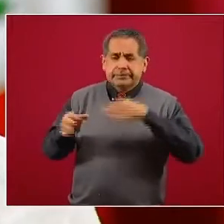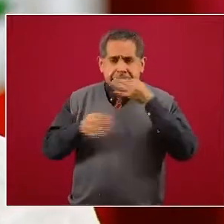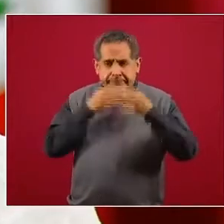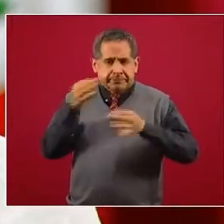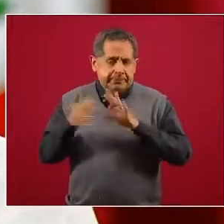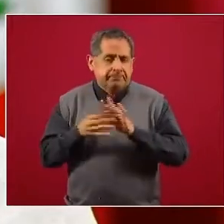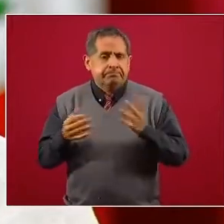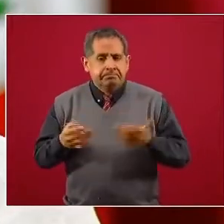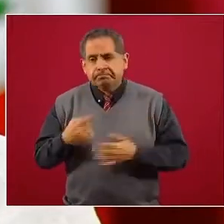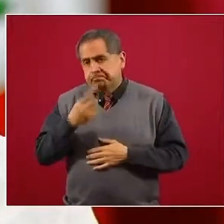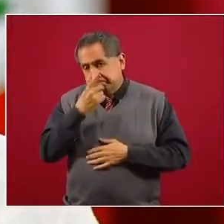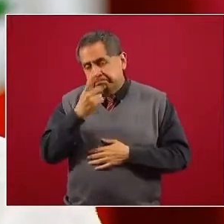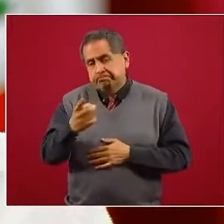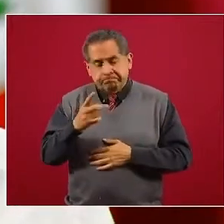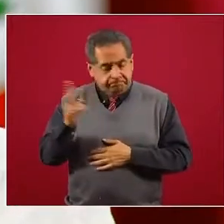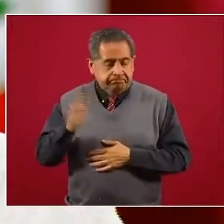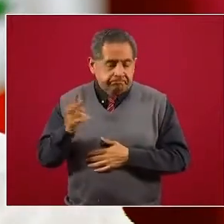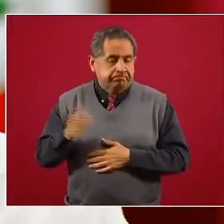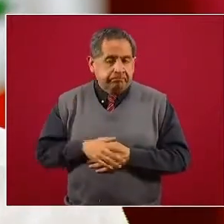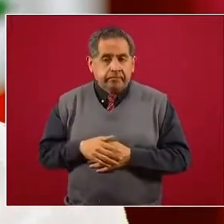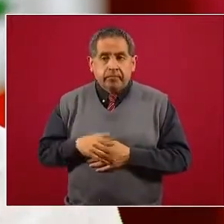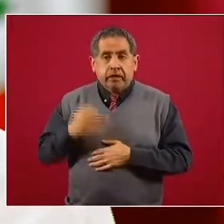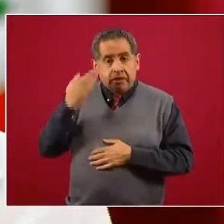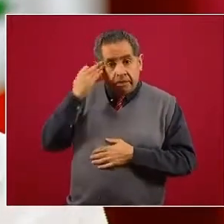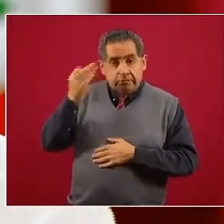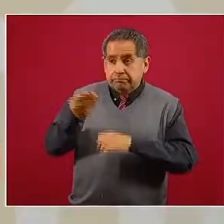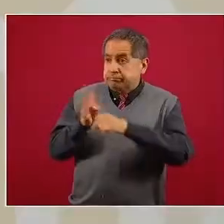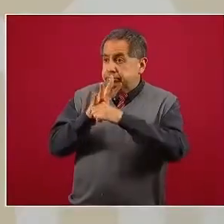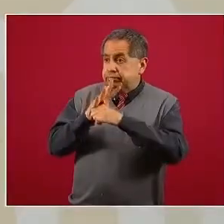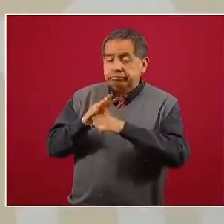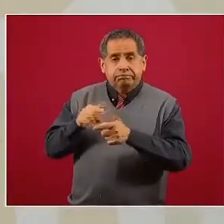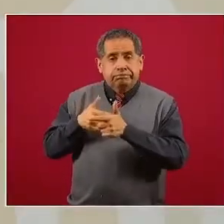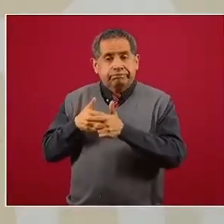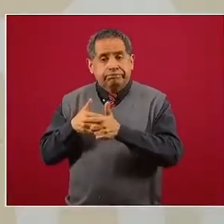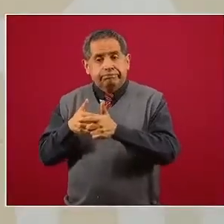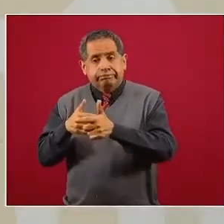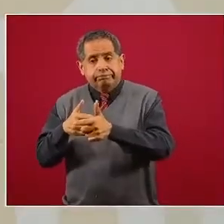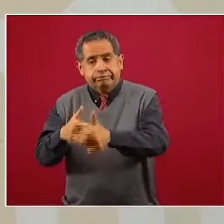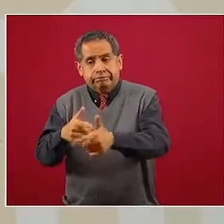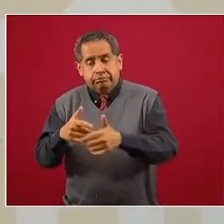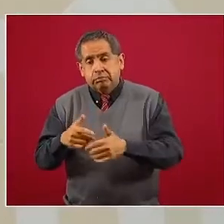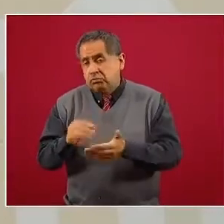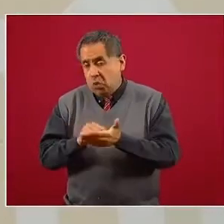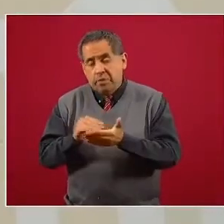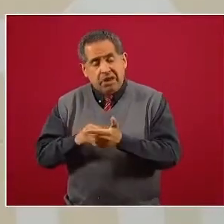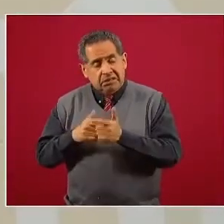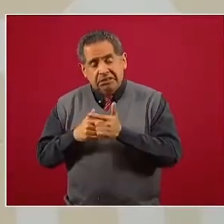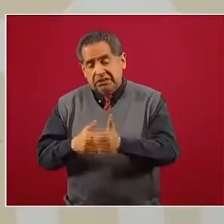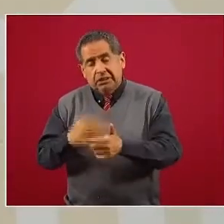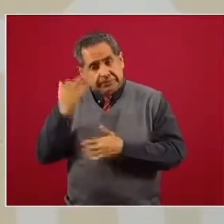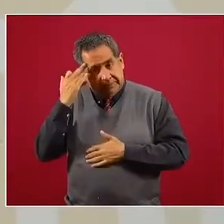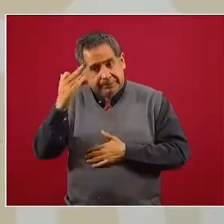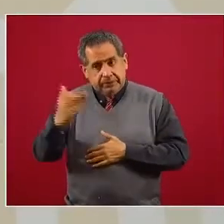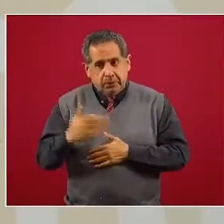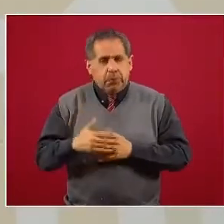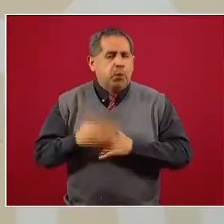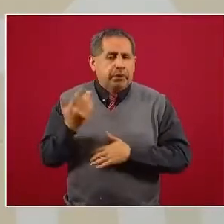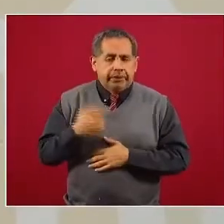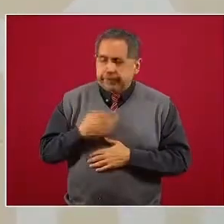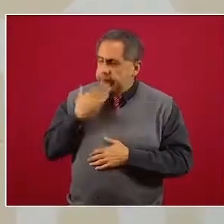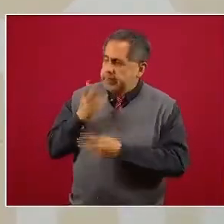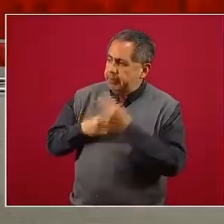relataron, comentamos sobre la duración de la epidemia. Y hoy vamos a entender con mayor claridad el porqué. Bienvenida,